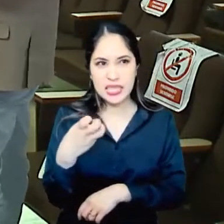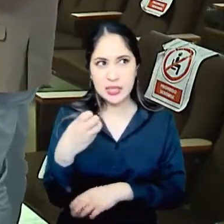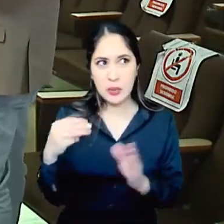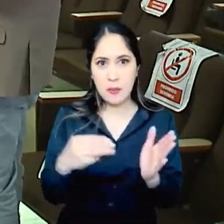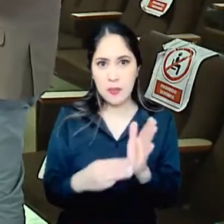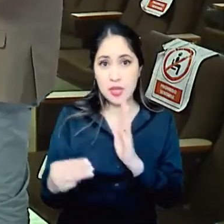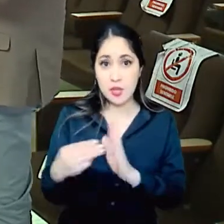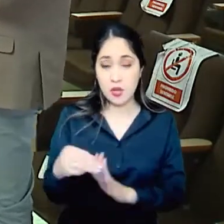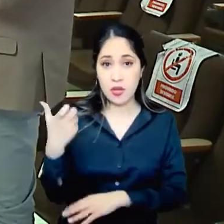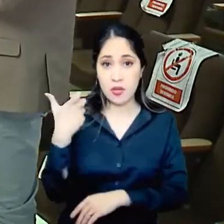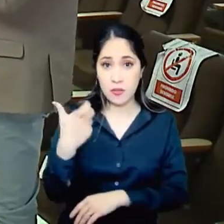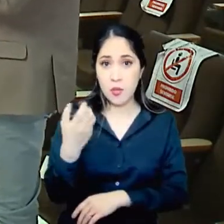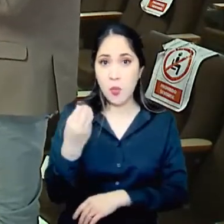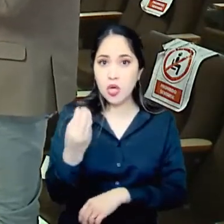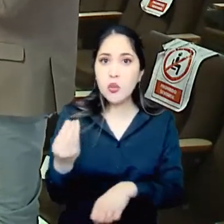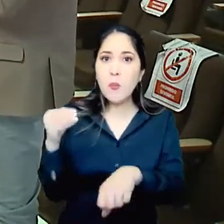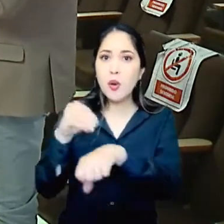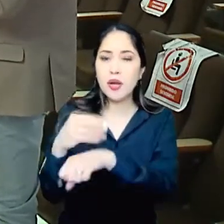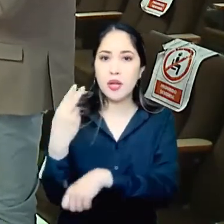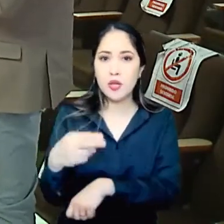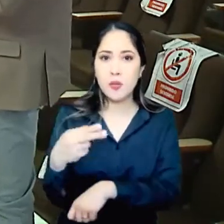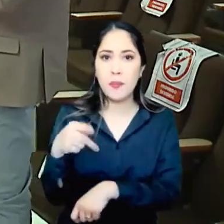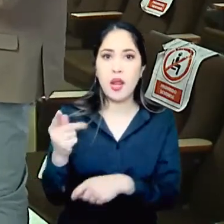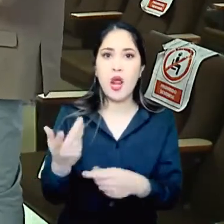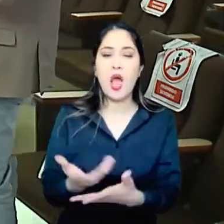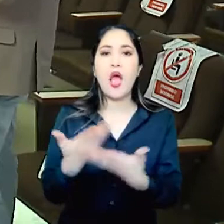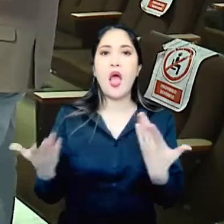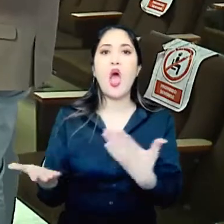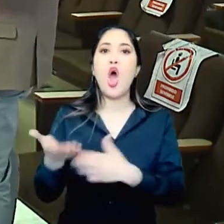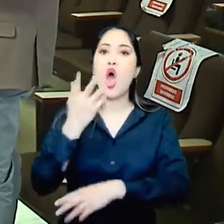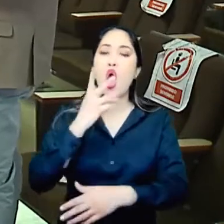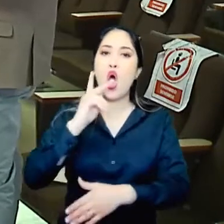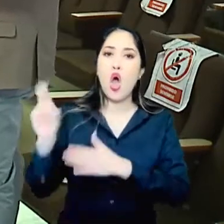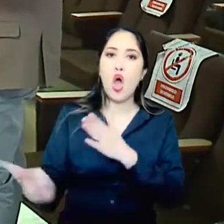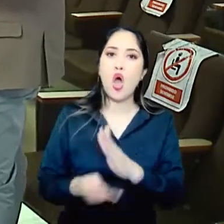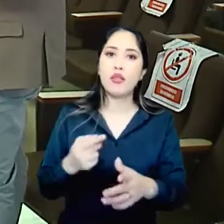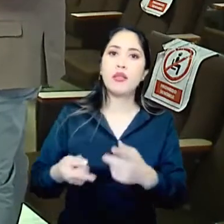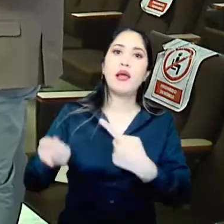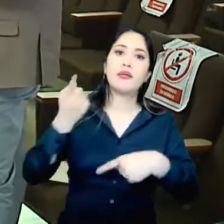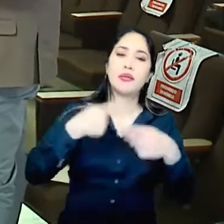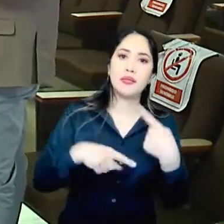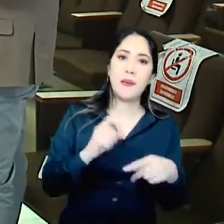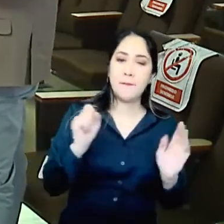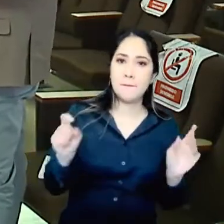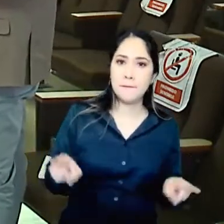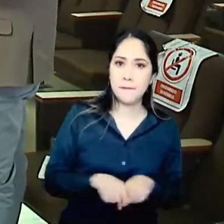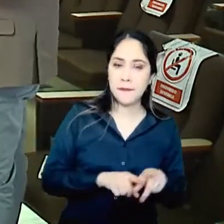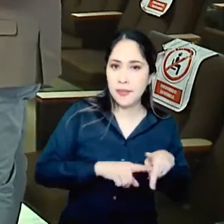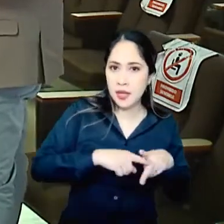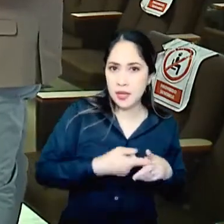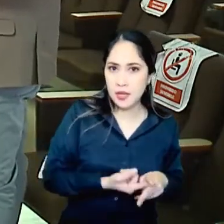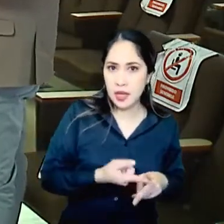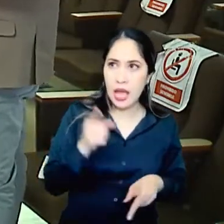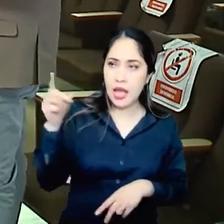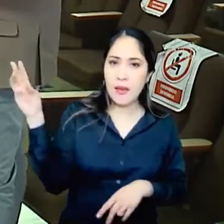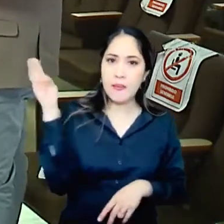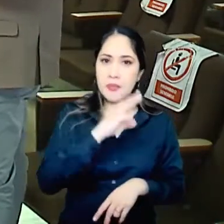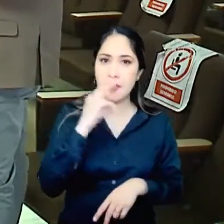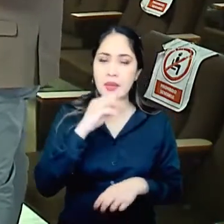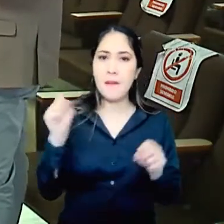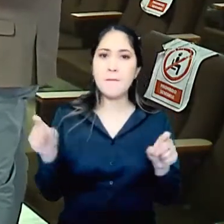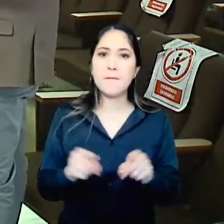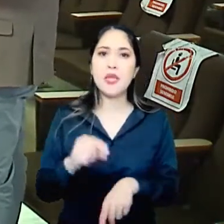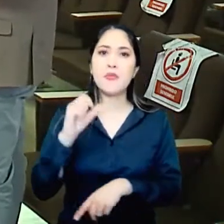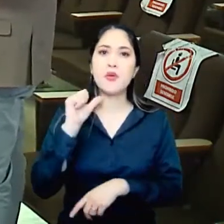Esta situación tienen todos los estadios, como el estadio de Mazatlán, que también se le concesionó a Ricardo Salinas Pliego bajo